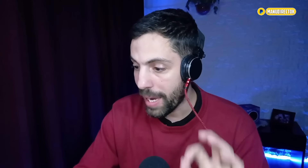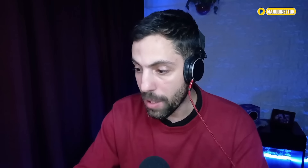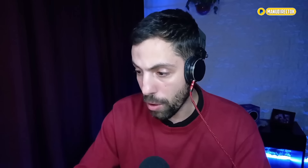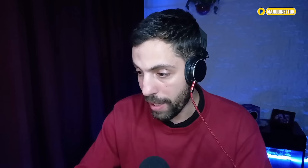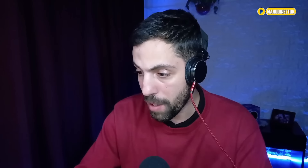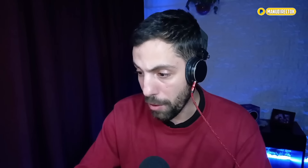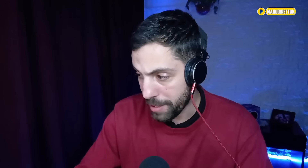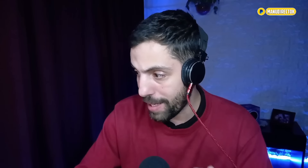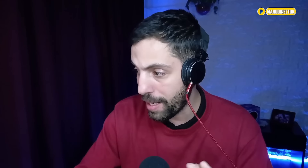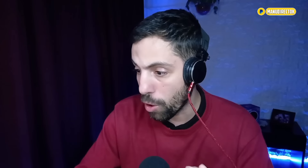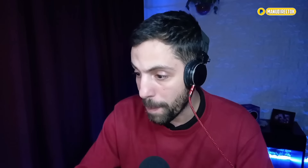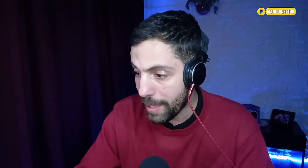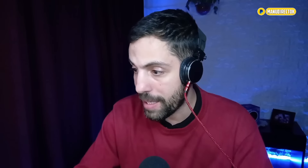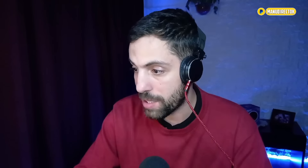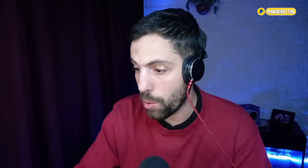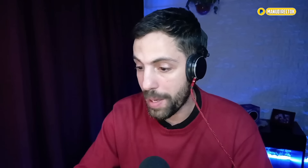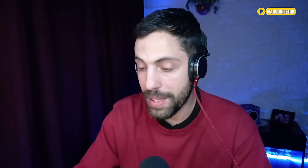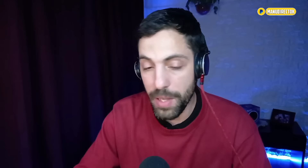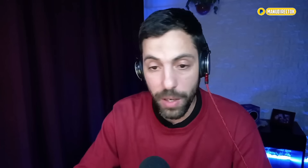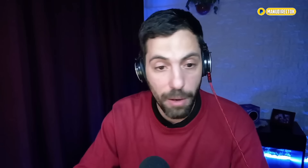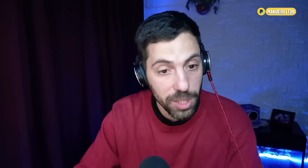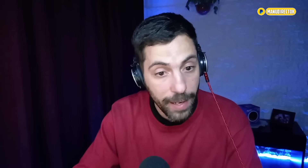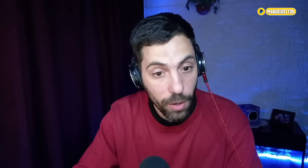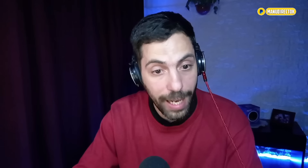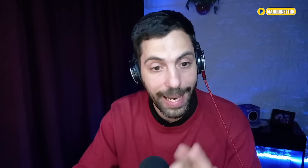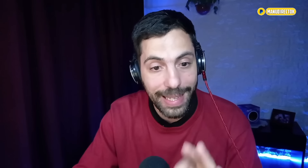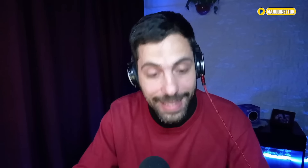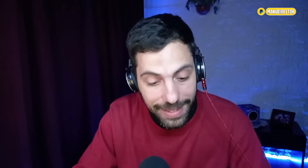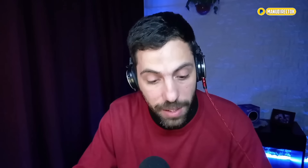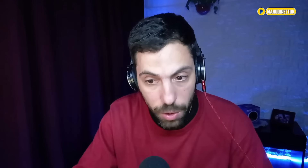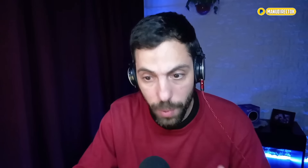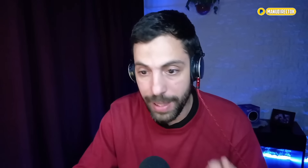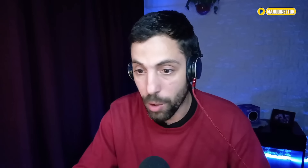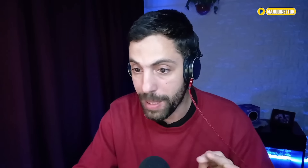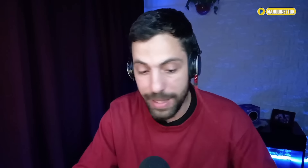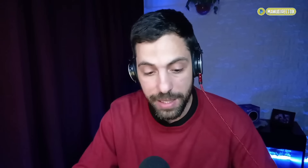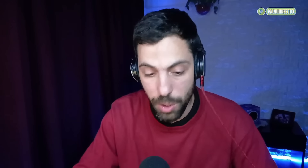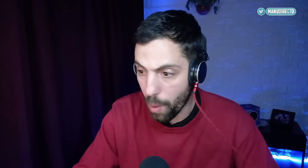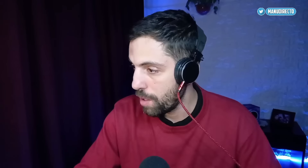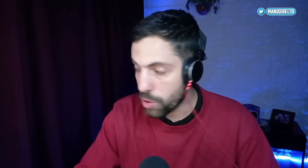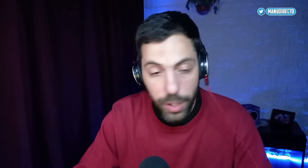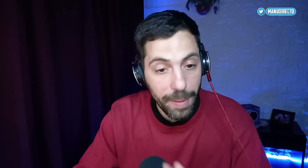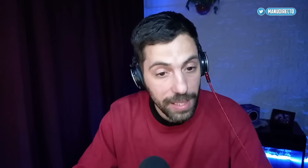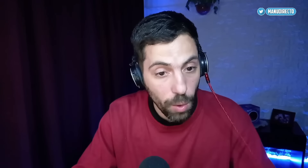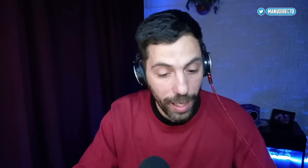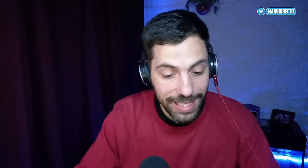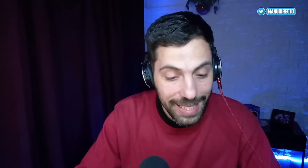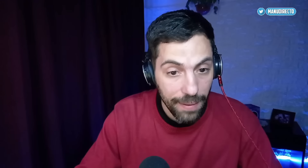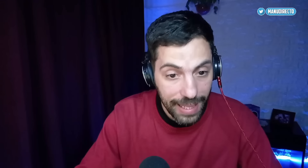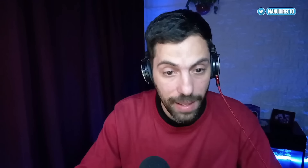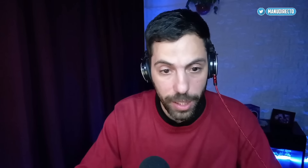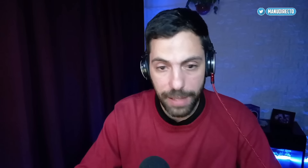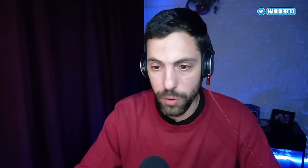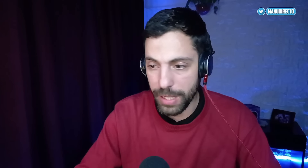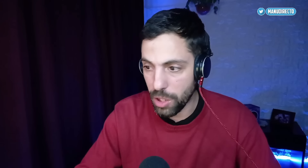¿no? Esto que les digo es en el 2019. Este video que vamos a ver ahora es del 13 de octubre del 2019, donde el presidente Bukele ya